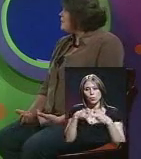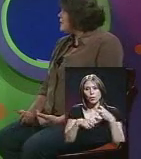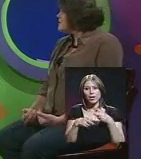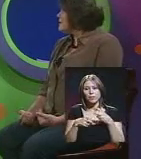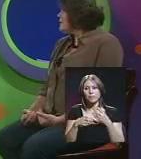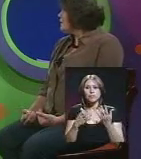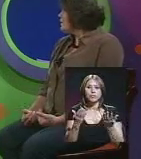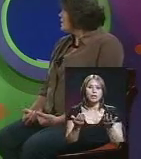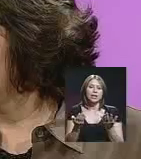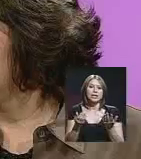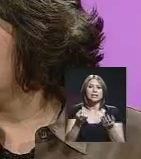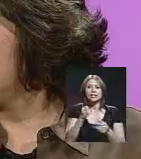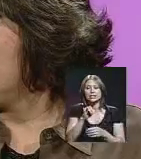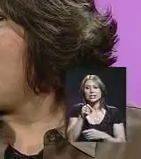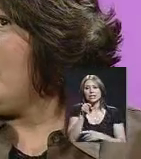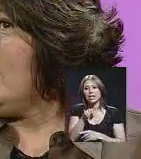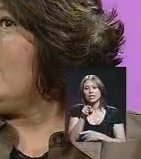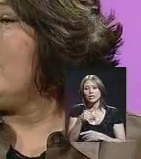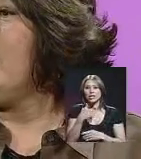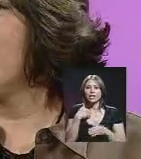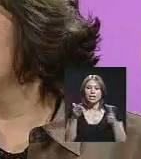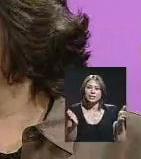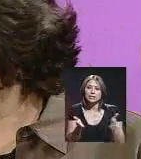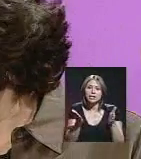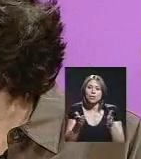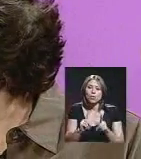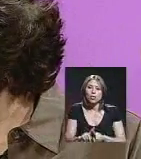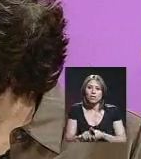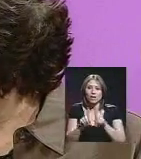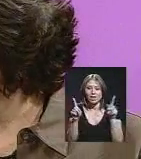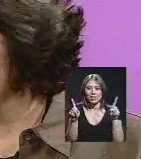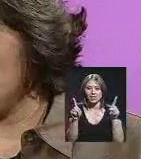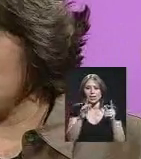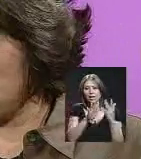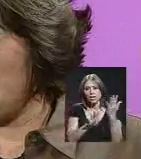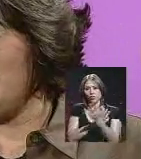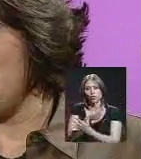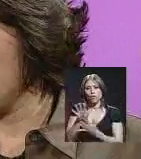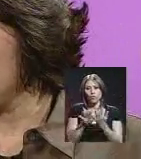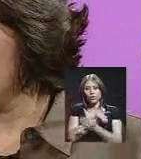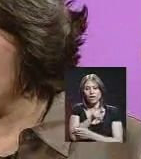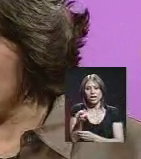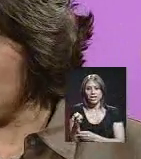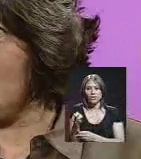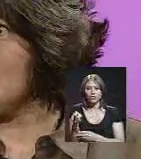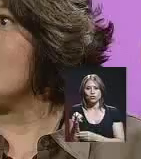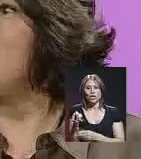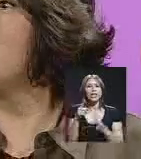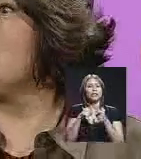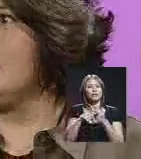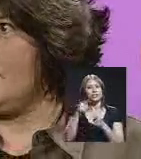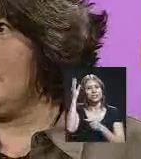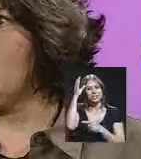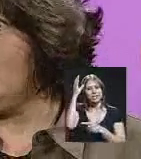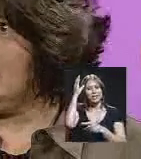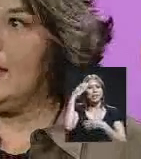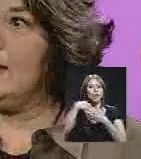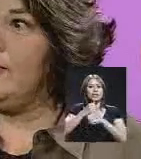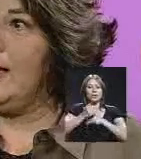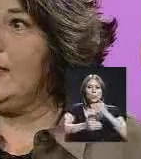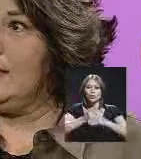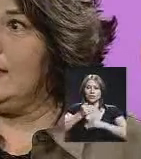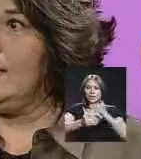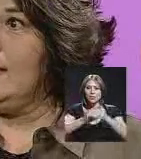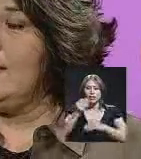si hay algún estímulo diferente que los confunde a ellos, el cerebro inmediatamente hace ese procesamiento